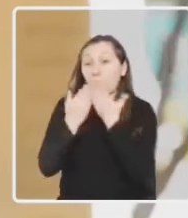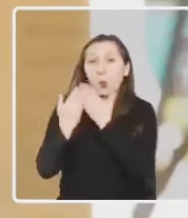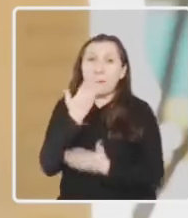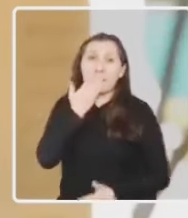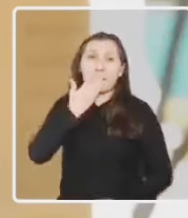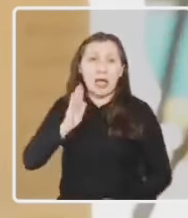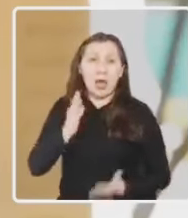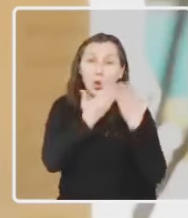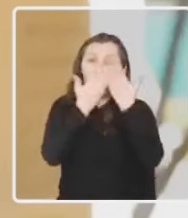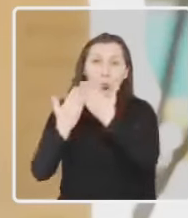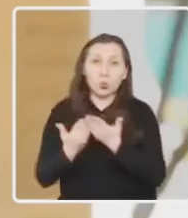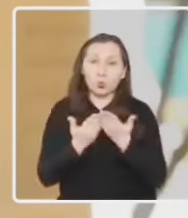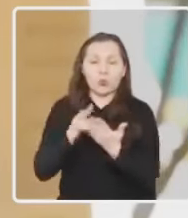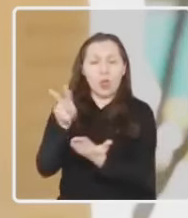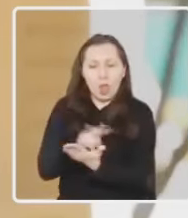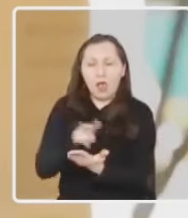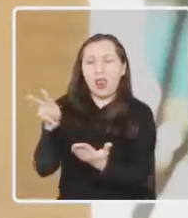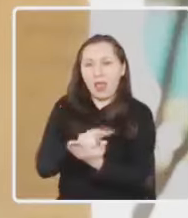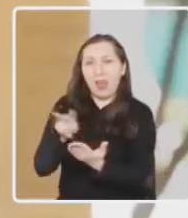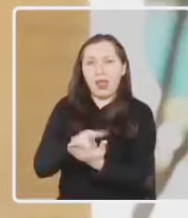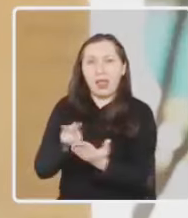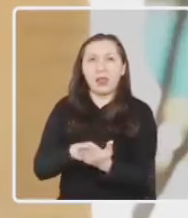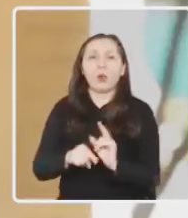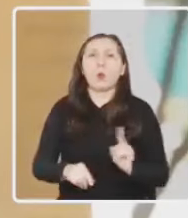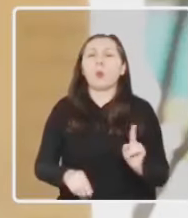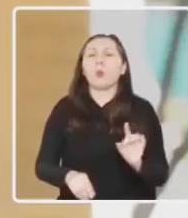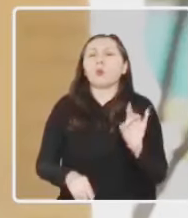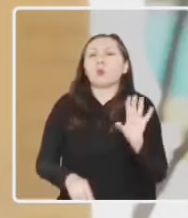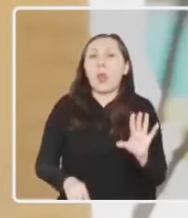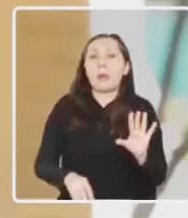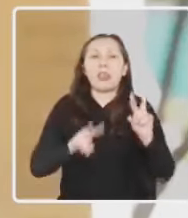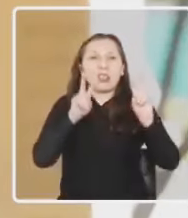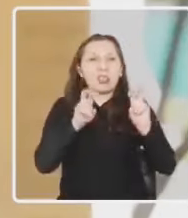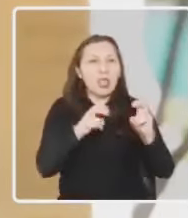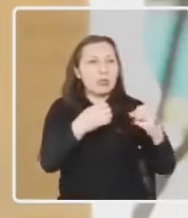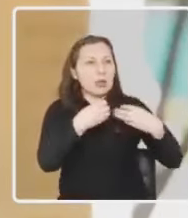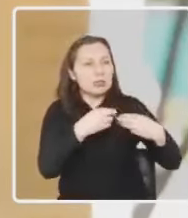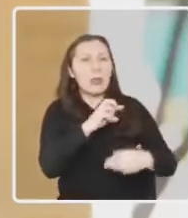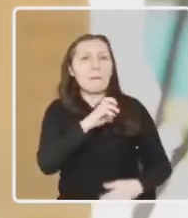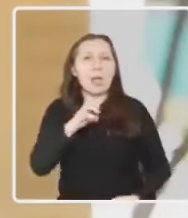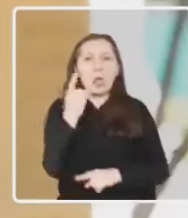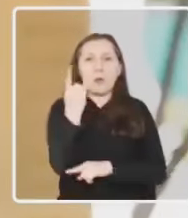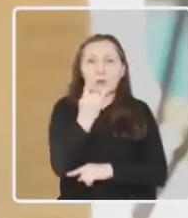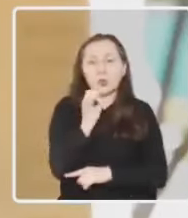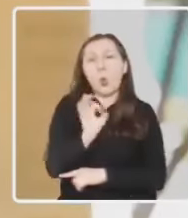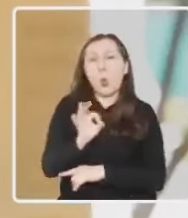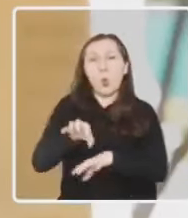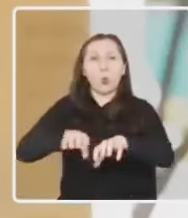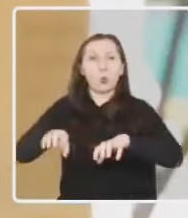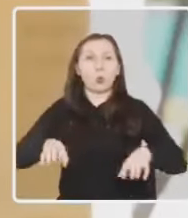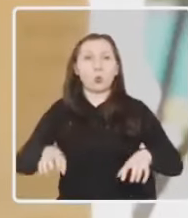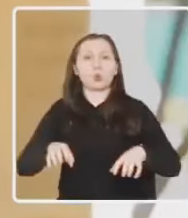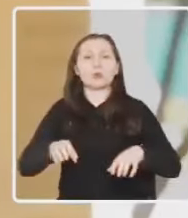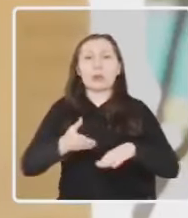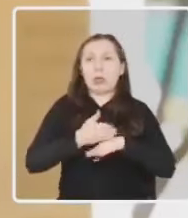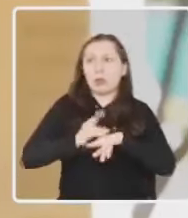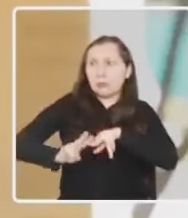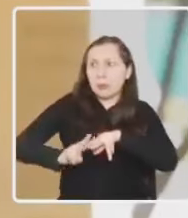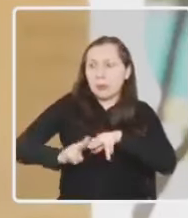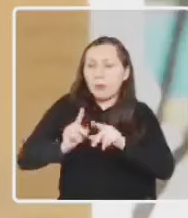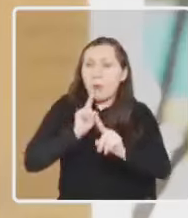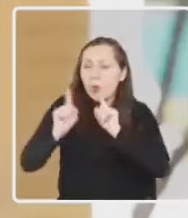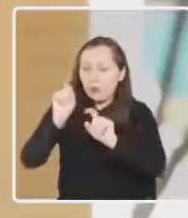mejor manera de estudiar es leyendo. No solamente las materias o lo del preuniversitario o de las cosas preparándose para las